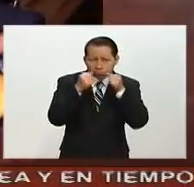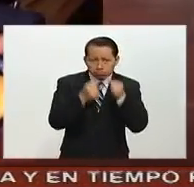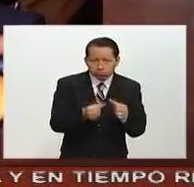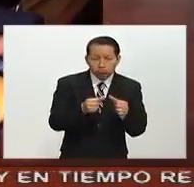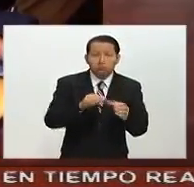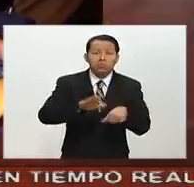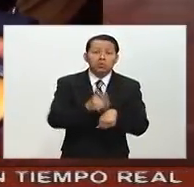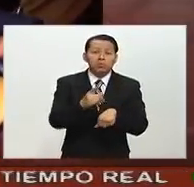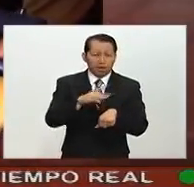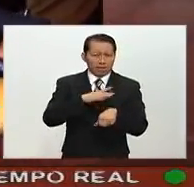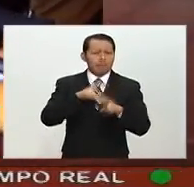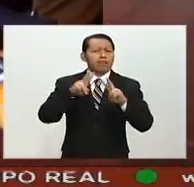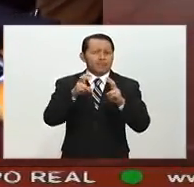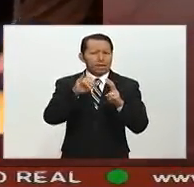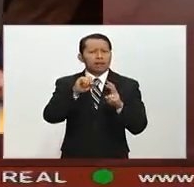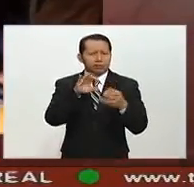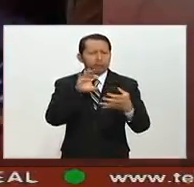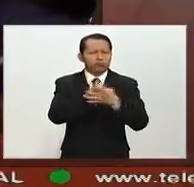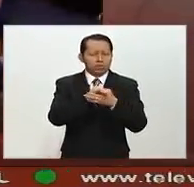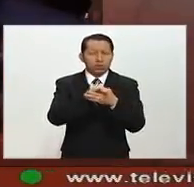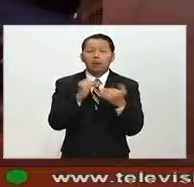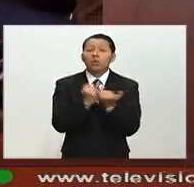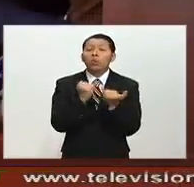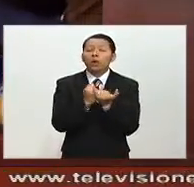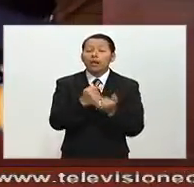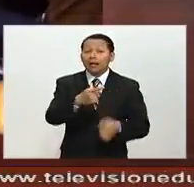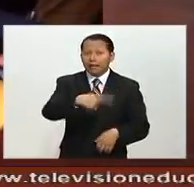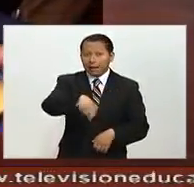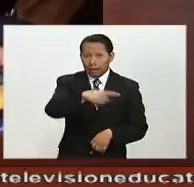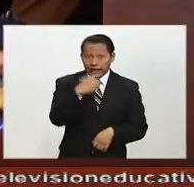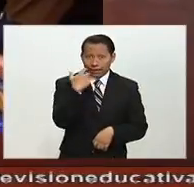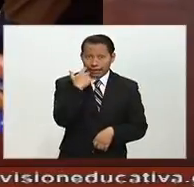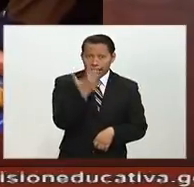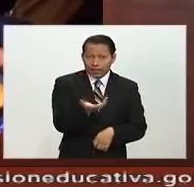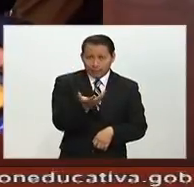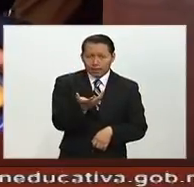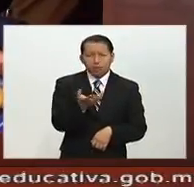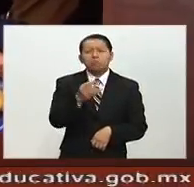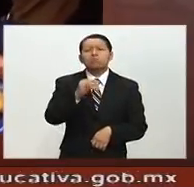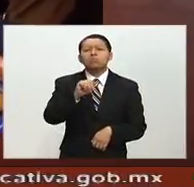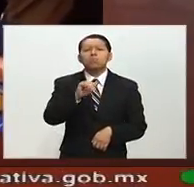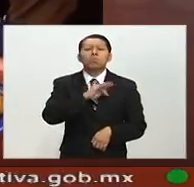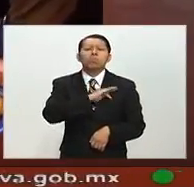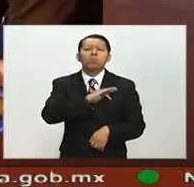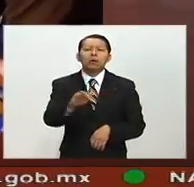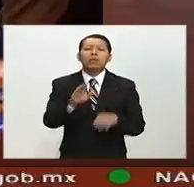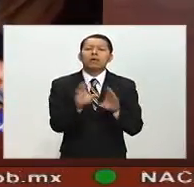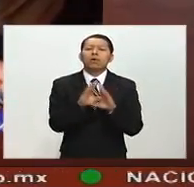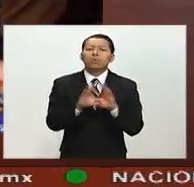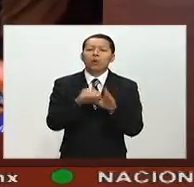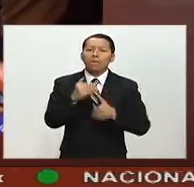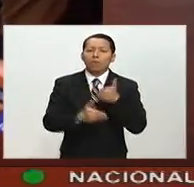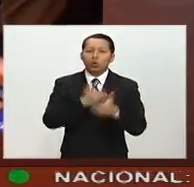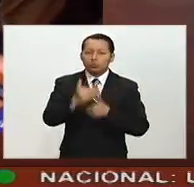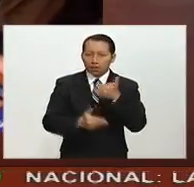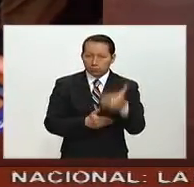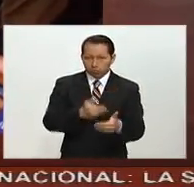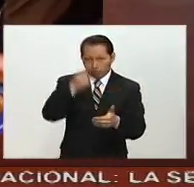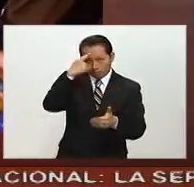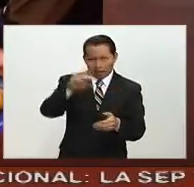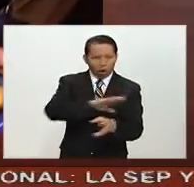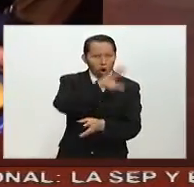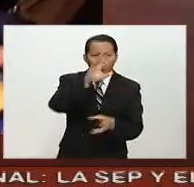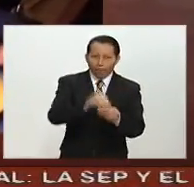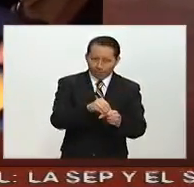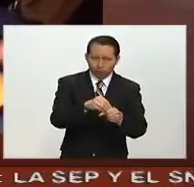estamos cerca del tema y que sí estamos iniciando, si ellos lo desean, sí iniciaríamos el proceso de reparación integral, pero